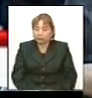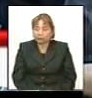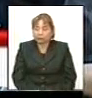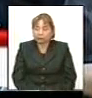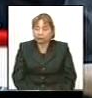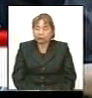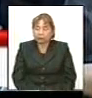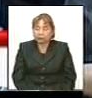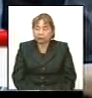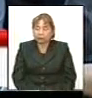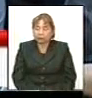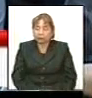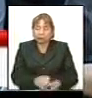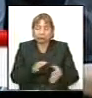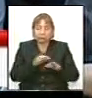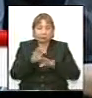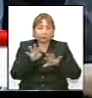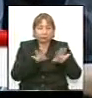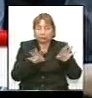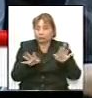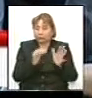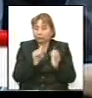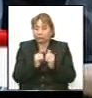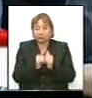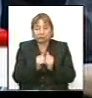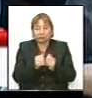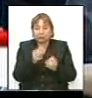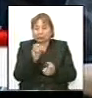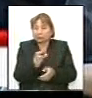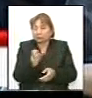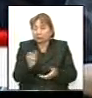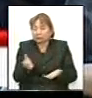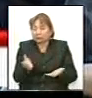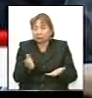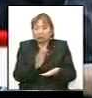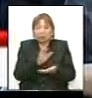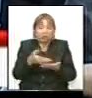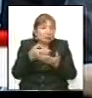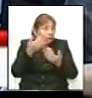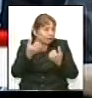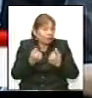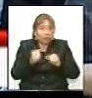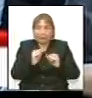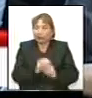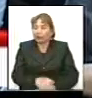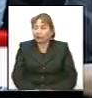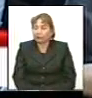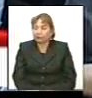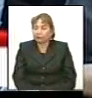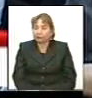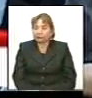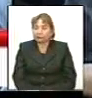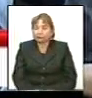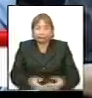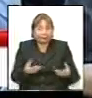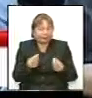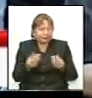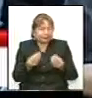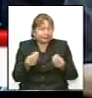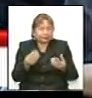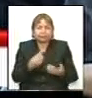que desterró los aspectos de planificación de toda índole en todas las actividades muchas